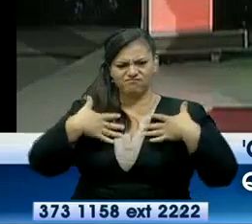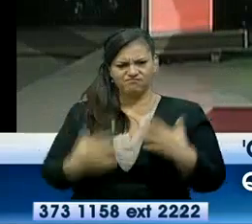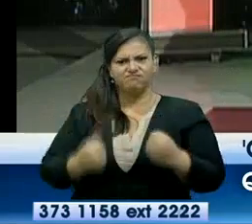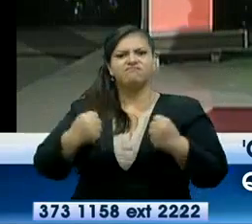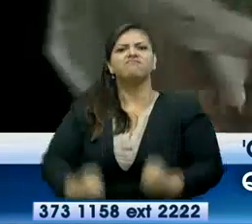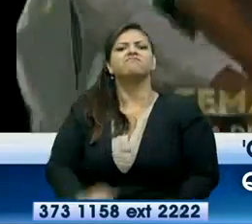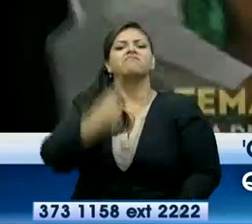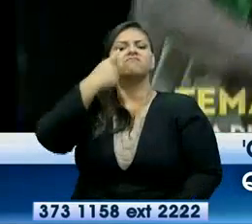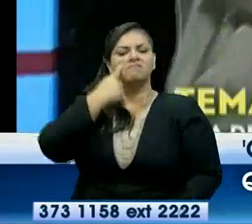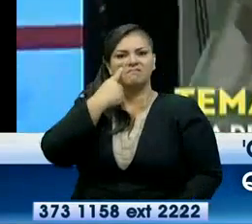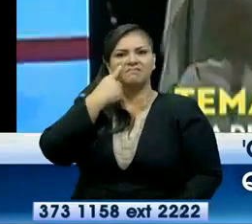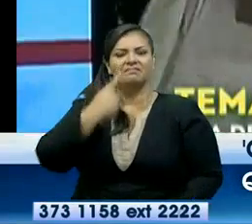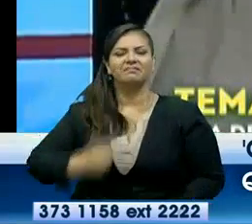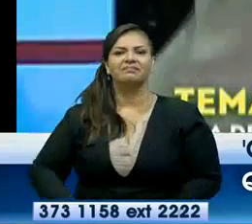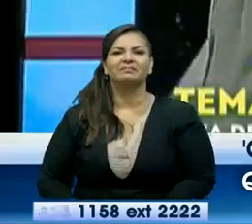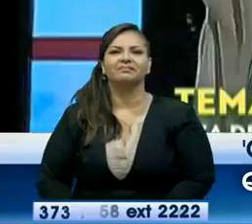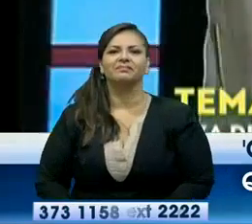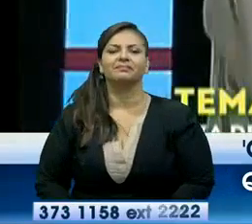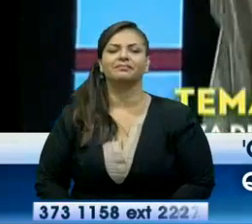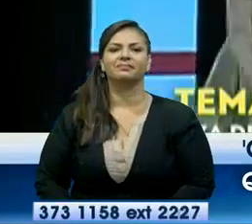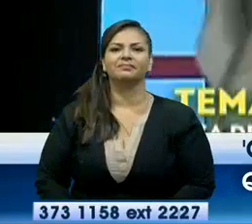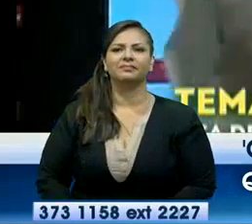robar mi imagen